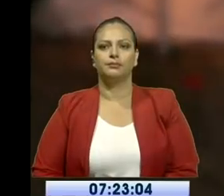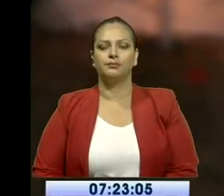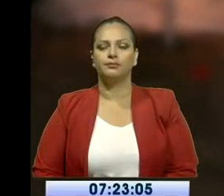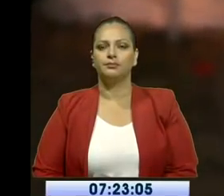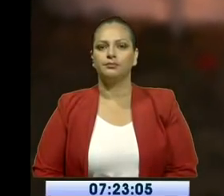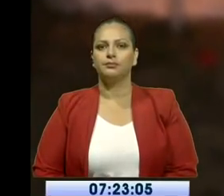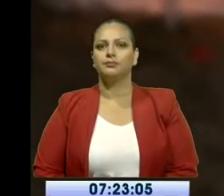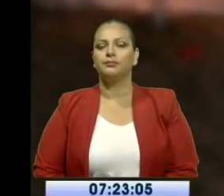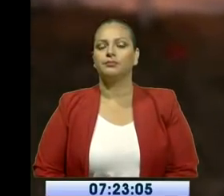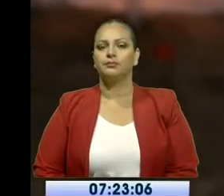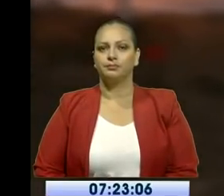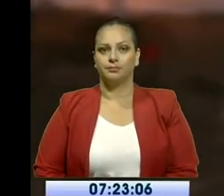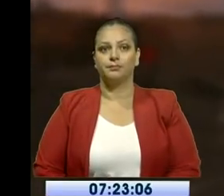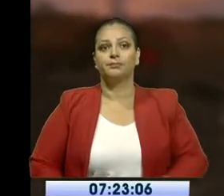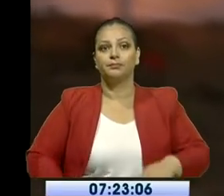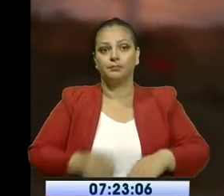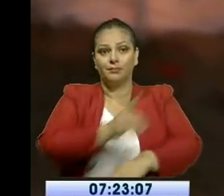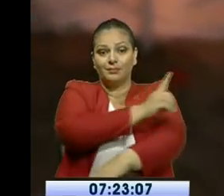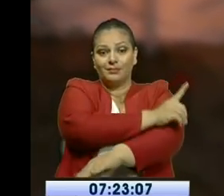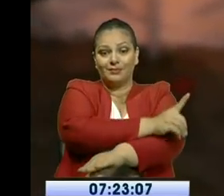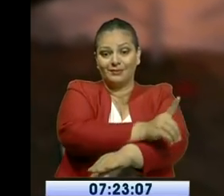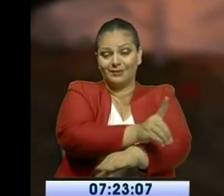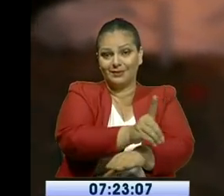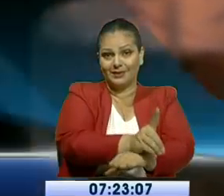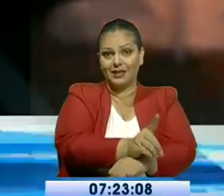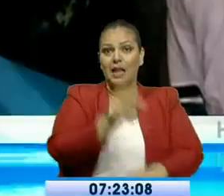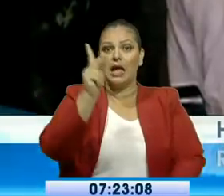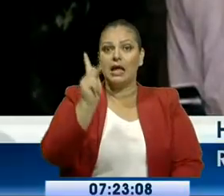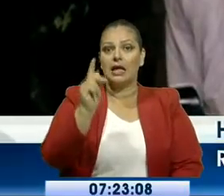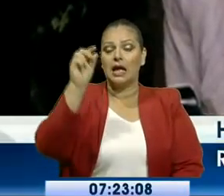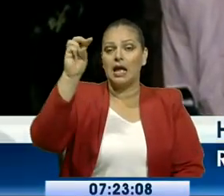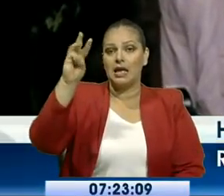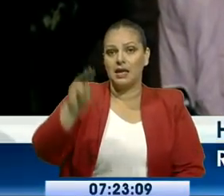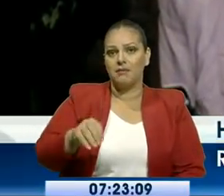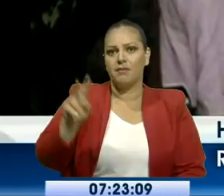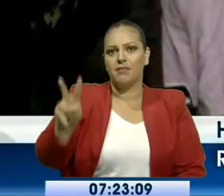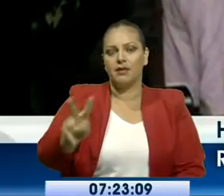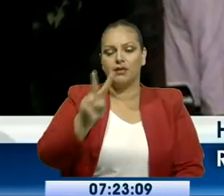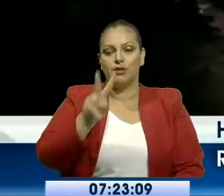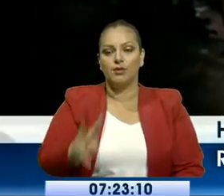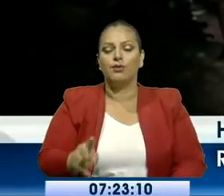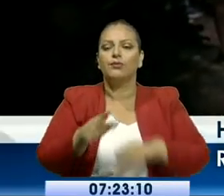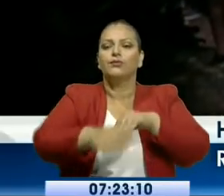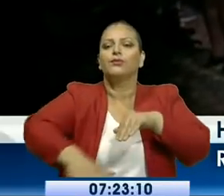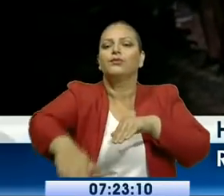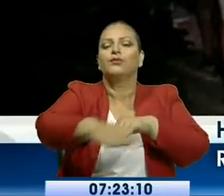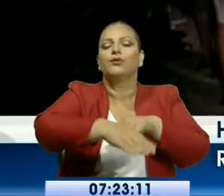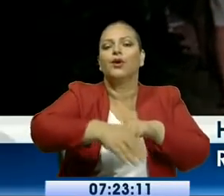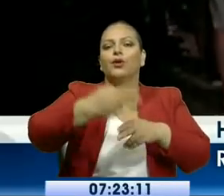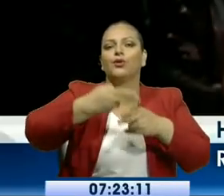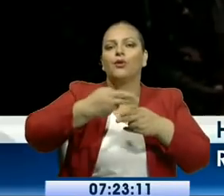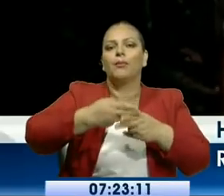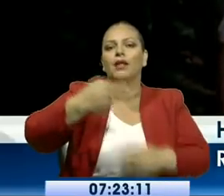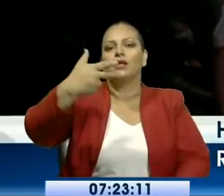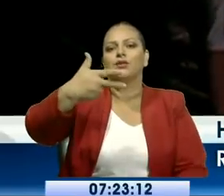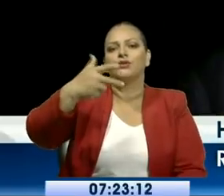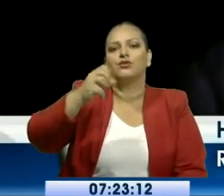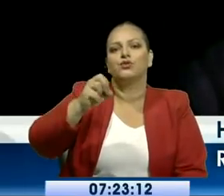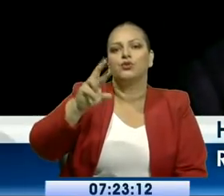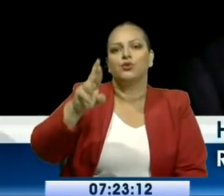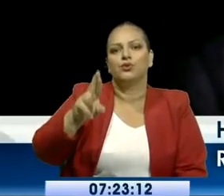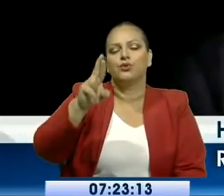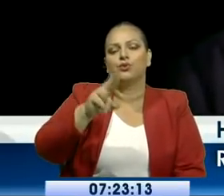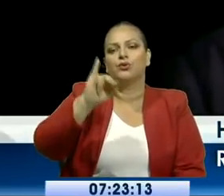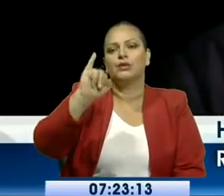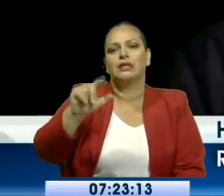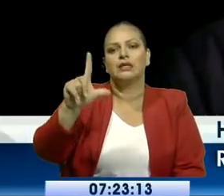Su intención era llevar luz hasta un domicilio de esa población, pero una aparente mala maniobra desencadenó una tragedia. Esto